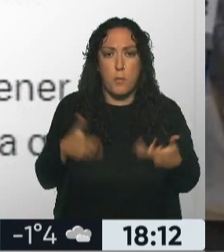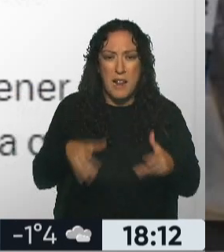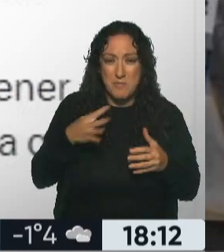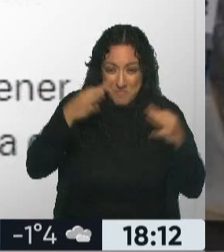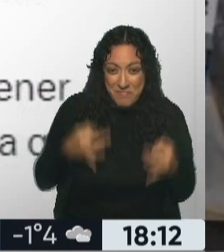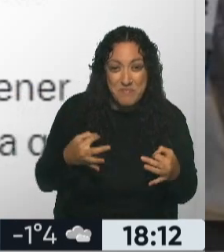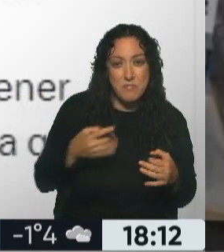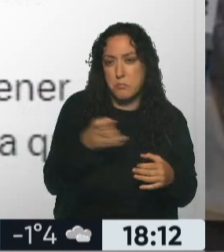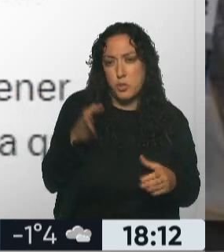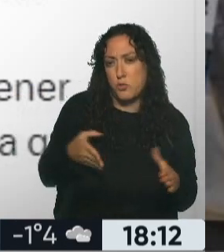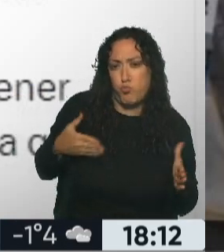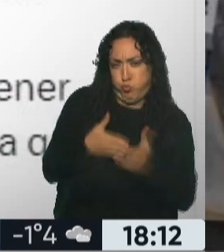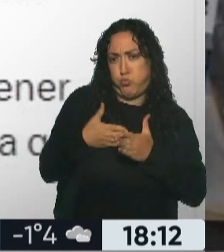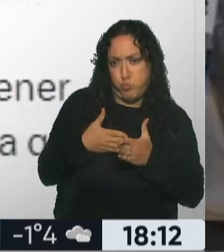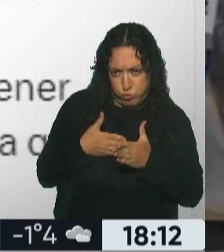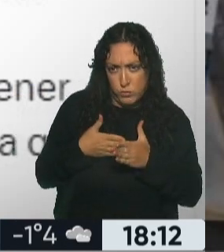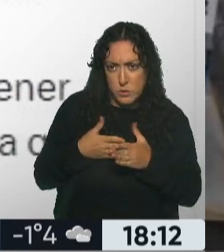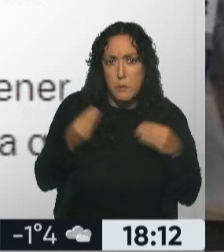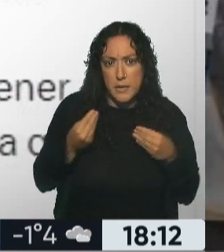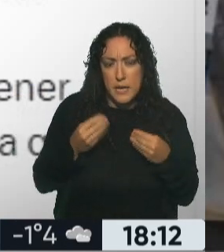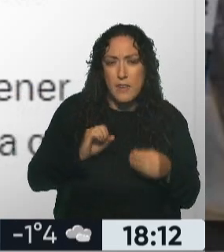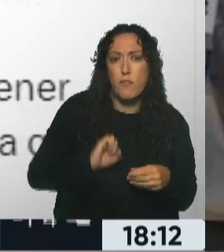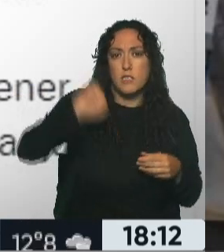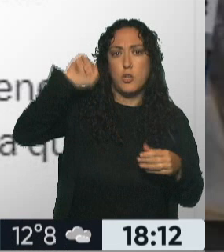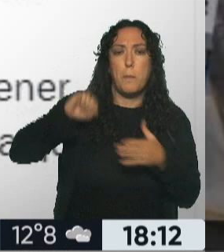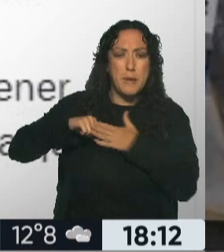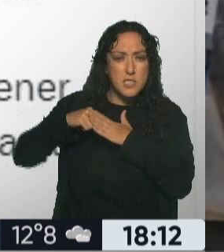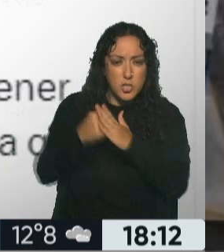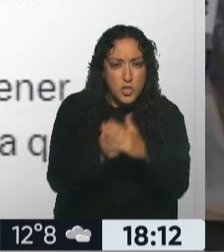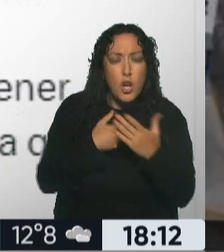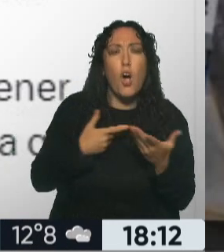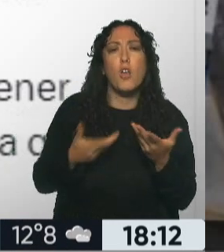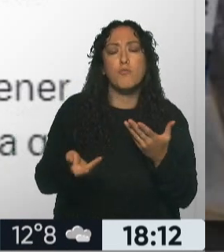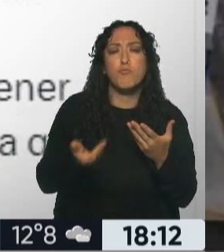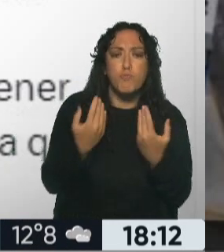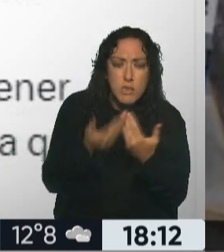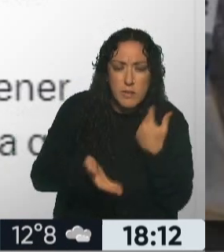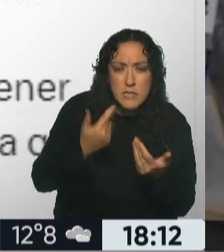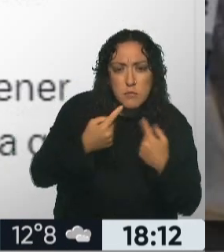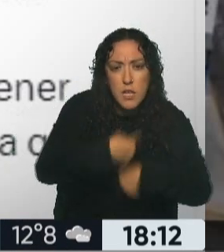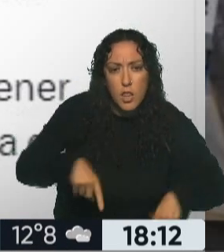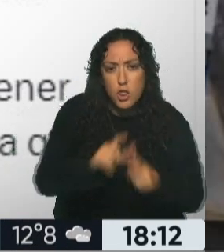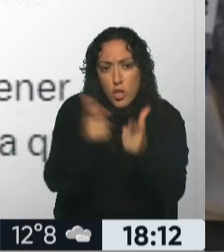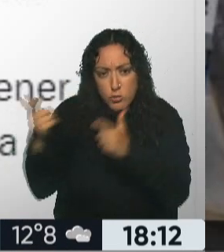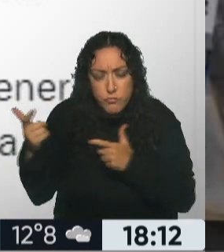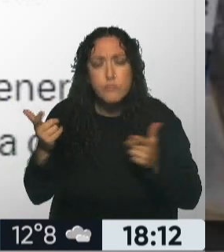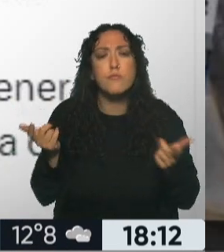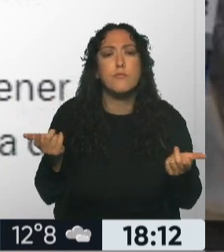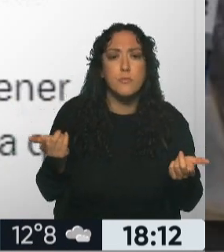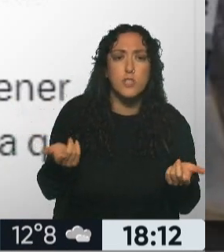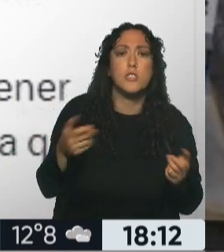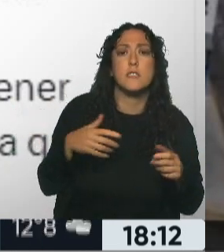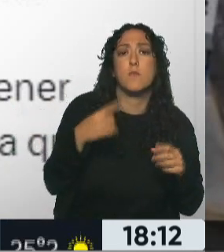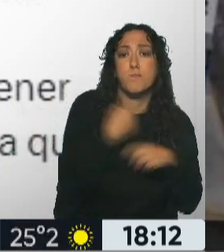trabado generando mayor presión inflacionaria desabastecimiento por el lado del stock con la emisión del